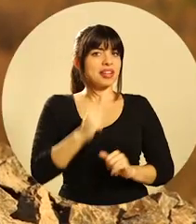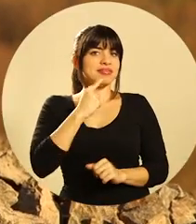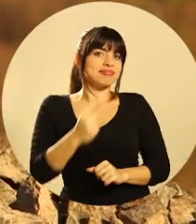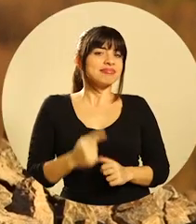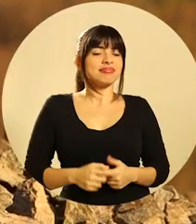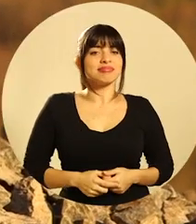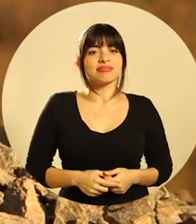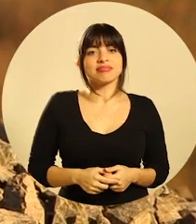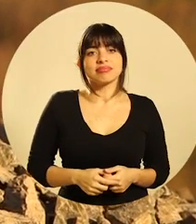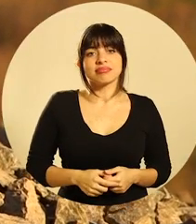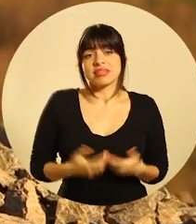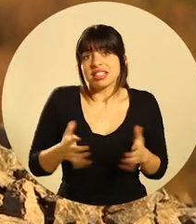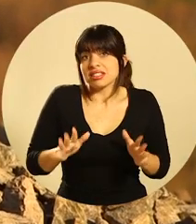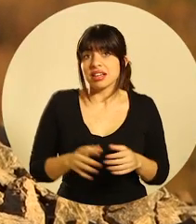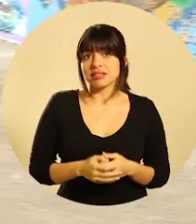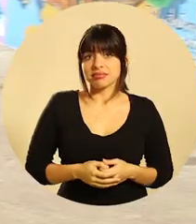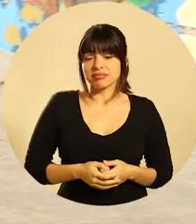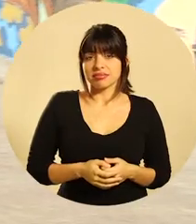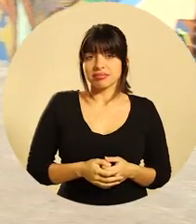los cubanos, ya.